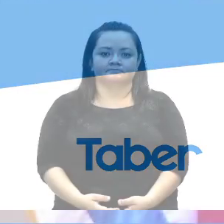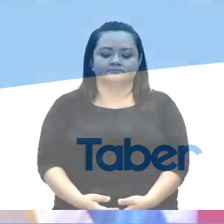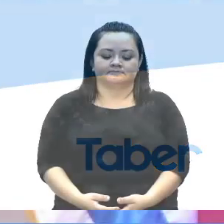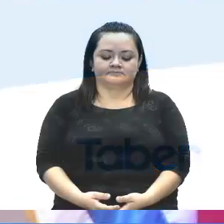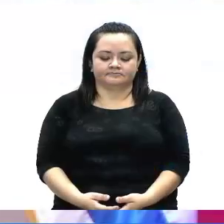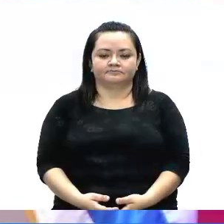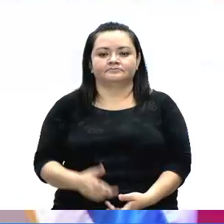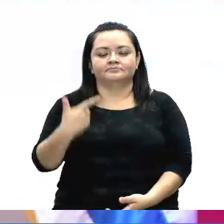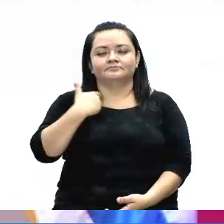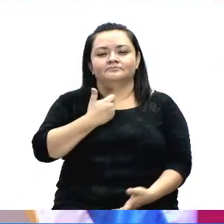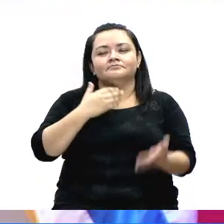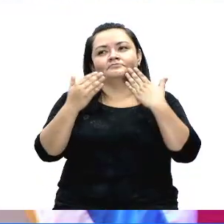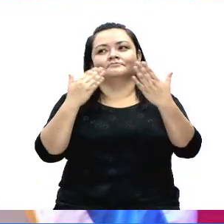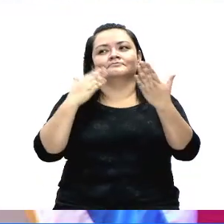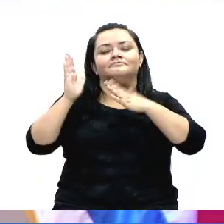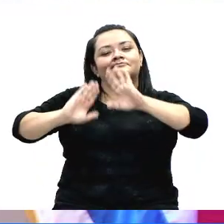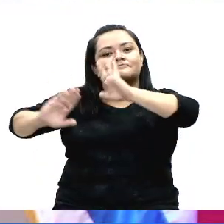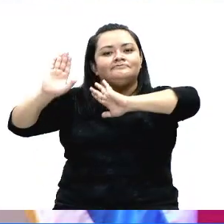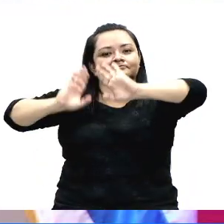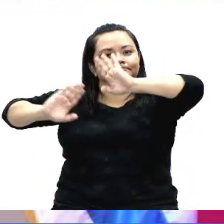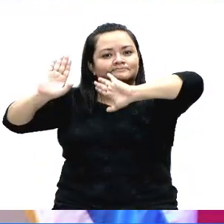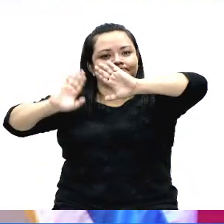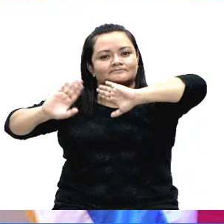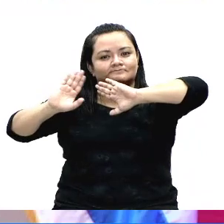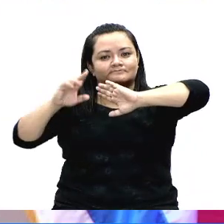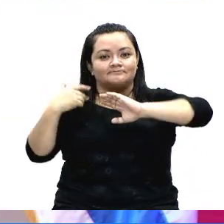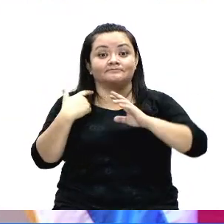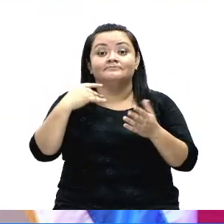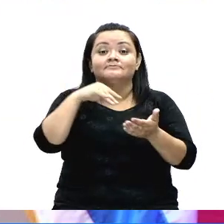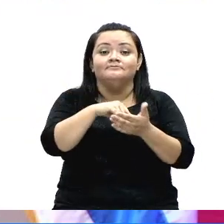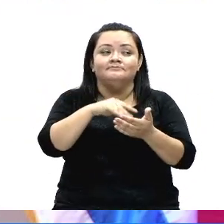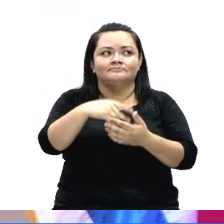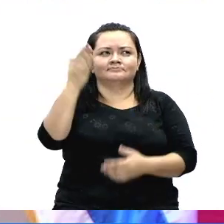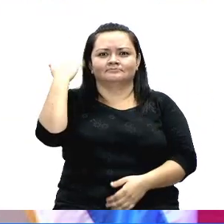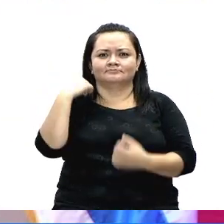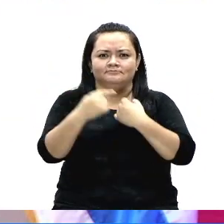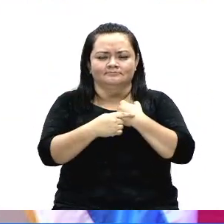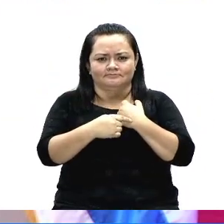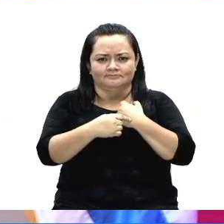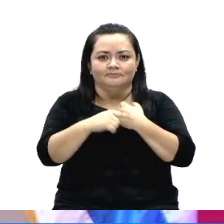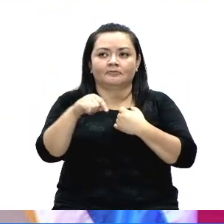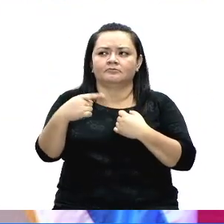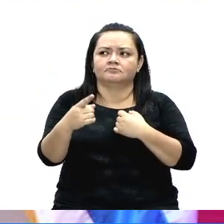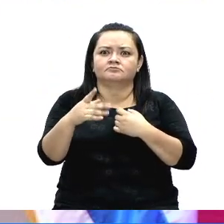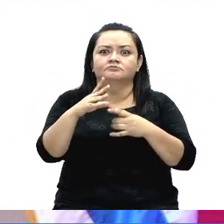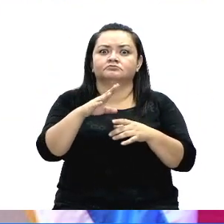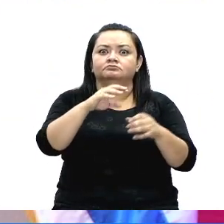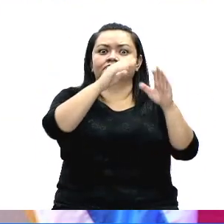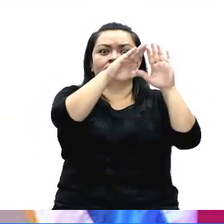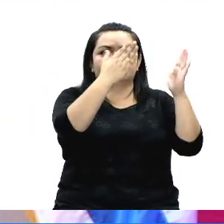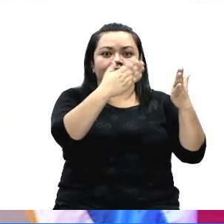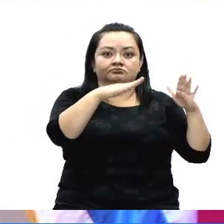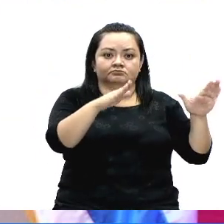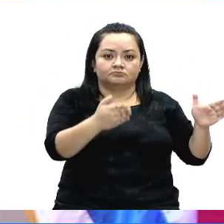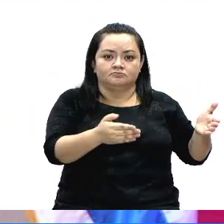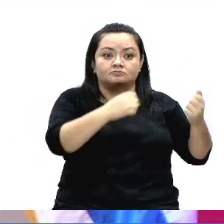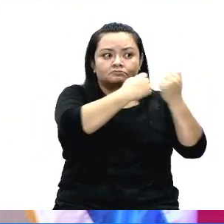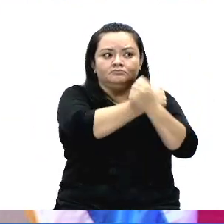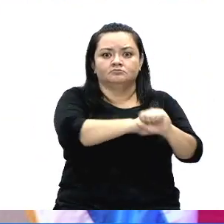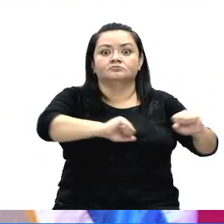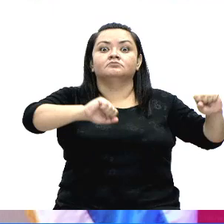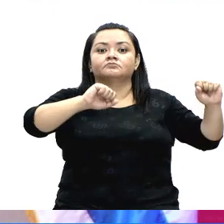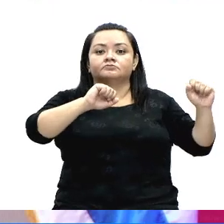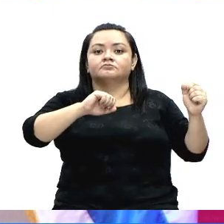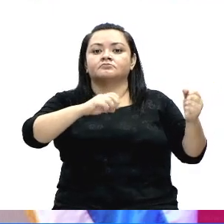con textualmente mi amado hermano israel en ese momento cuando salió de egipto israel no